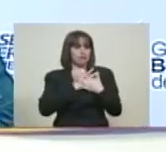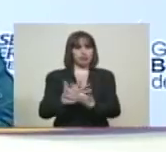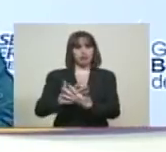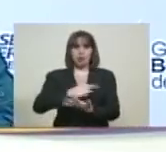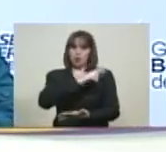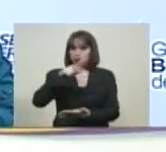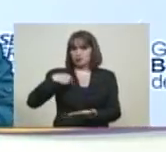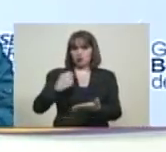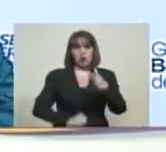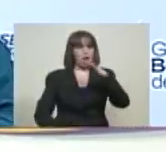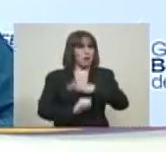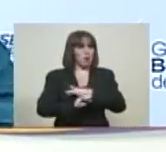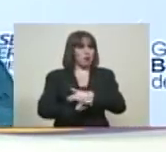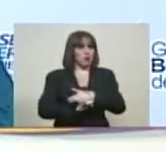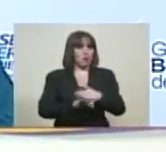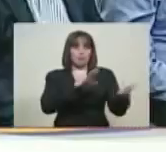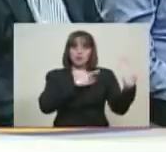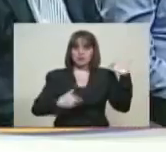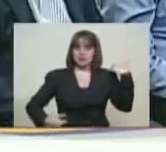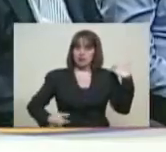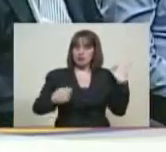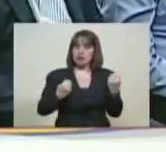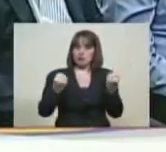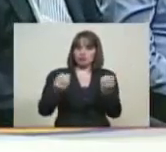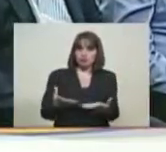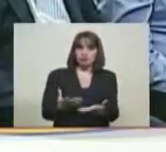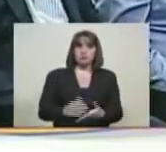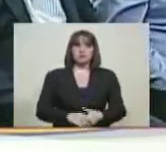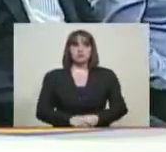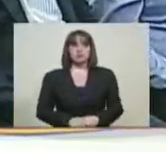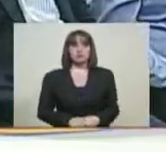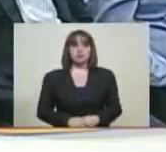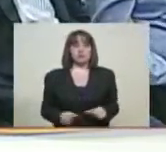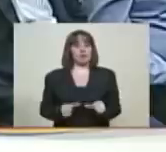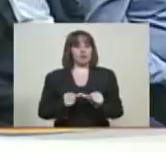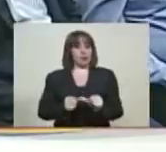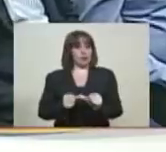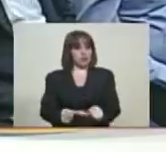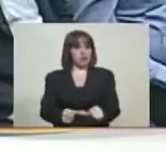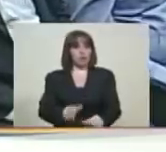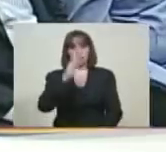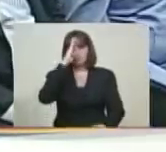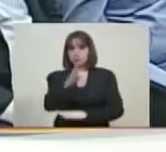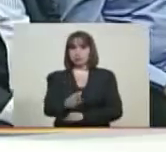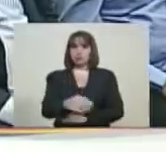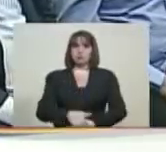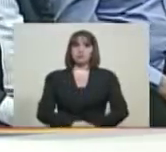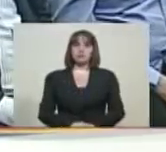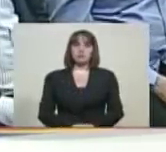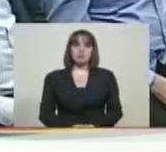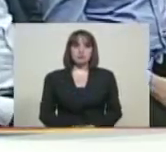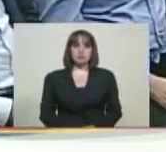suficientes del presidente de la república para avanzar en esa dirección